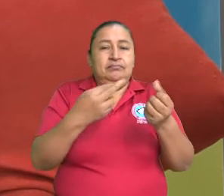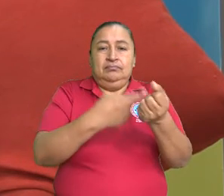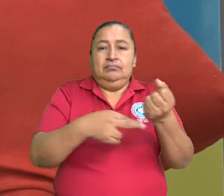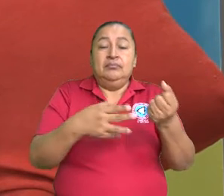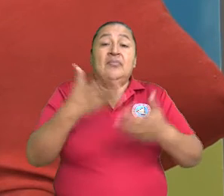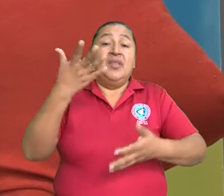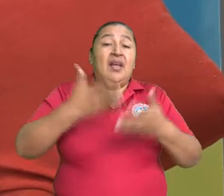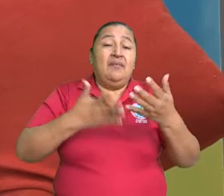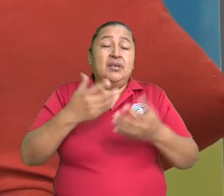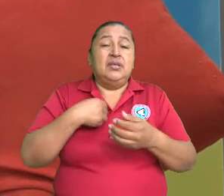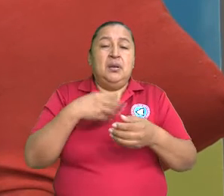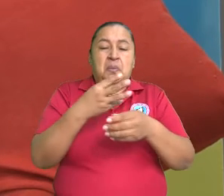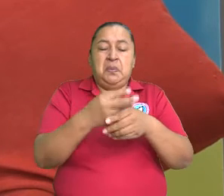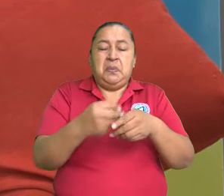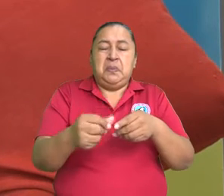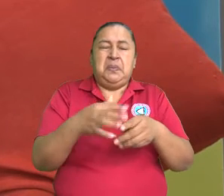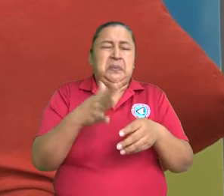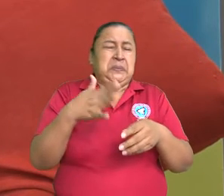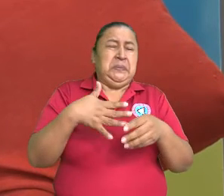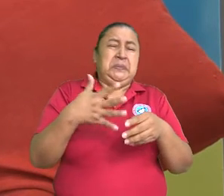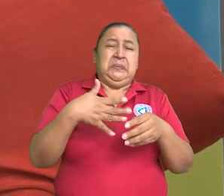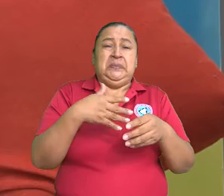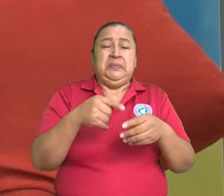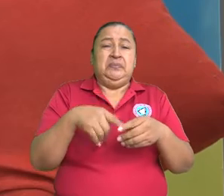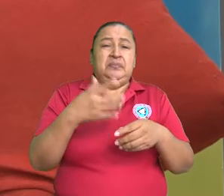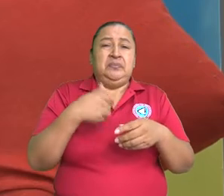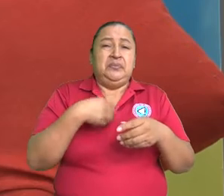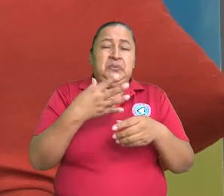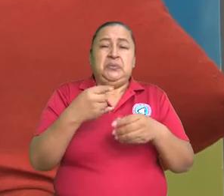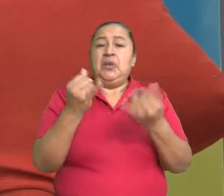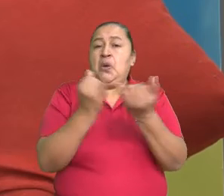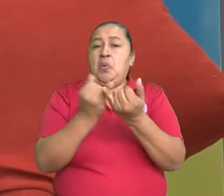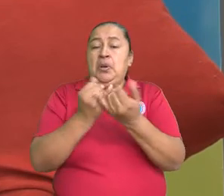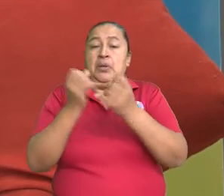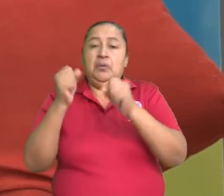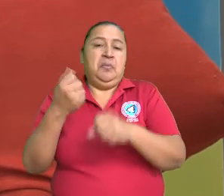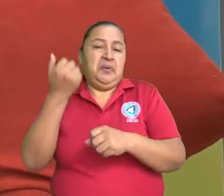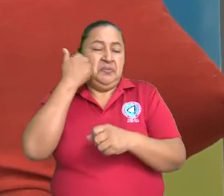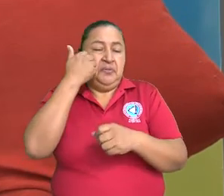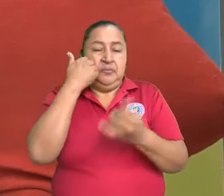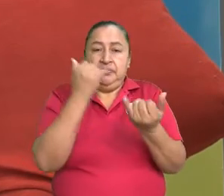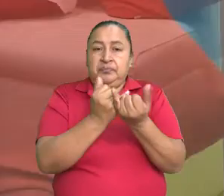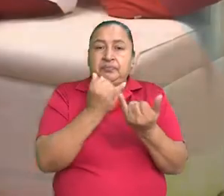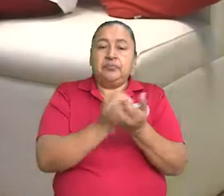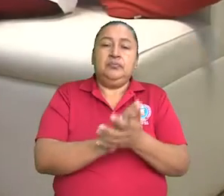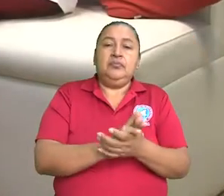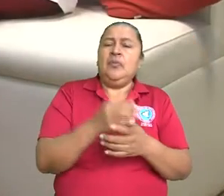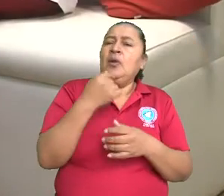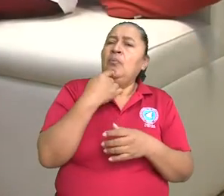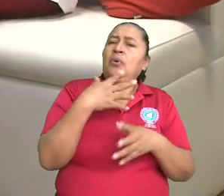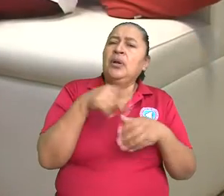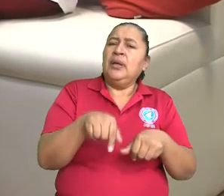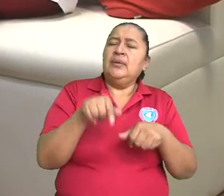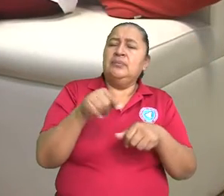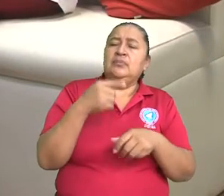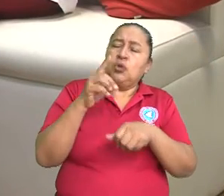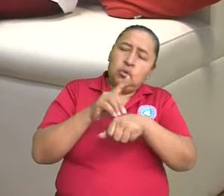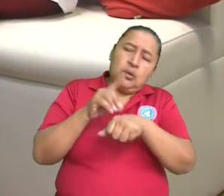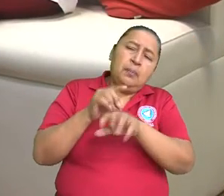les provoca mucha secreción y dolor, incluso igual al hombre. Doctora, ¿por qué este virus del papiloma humano es tan